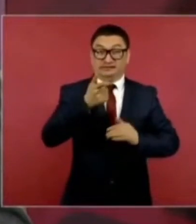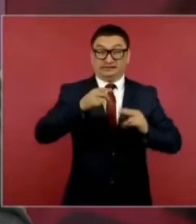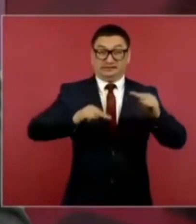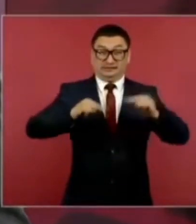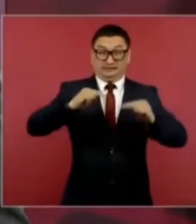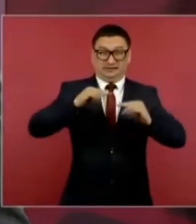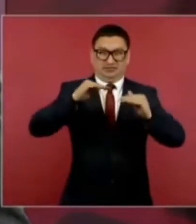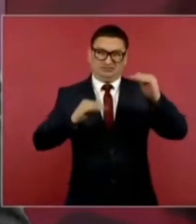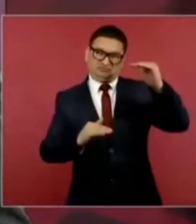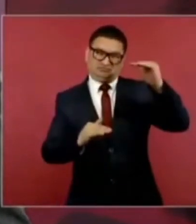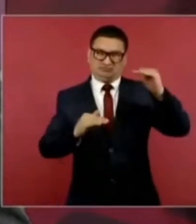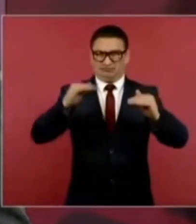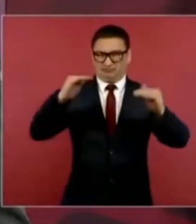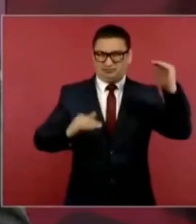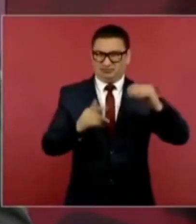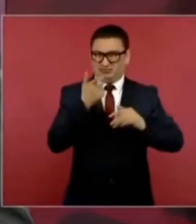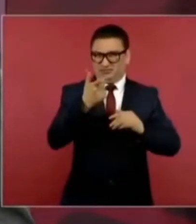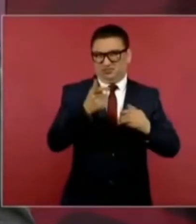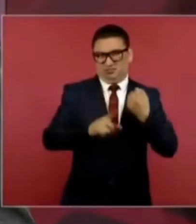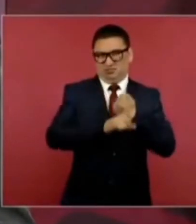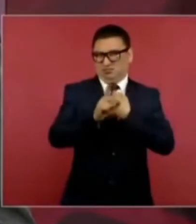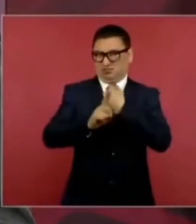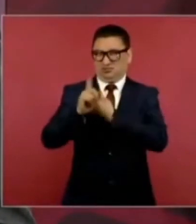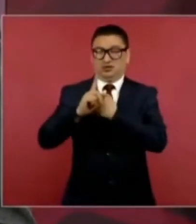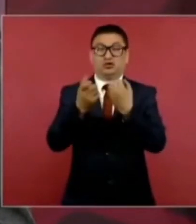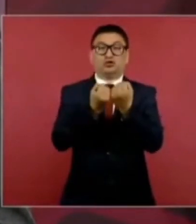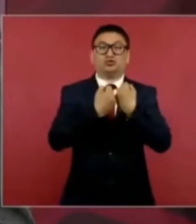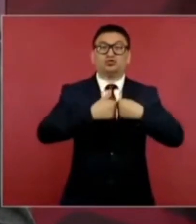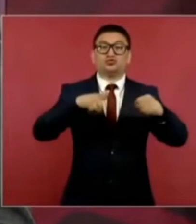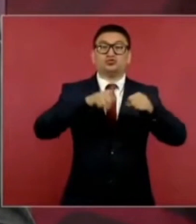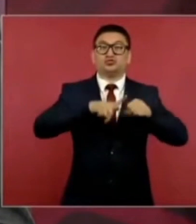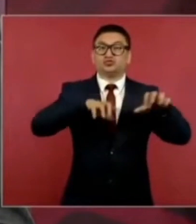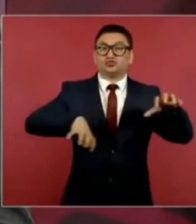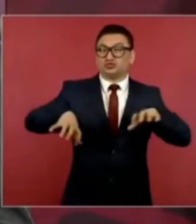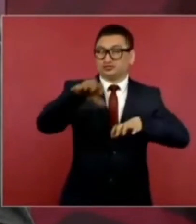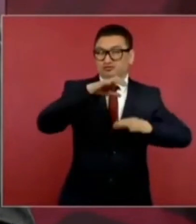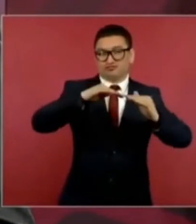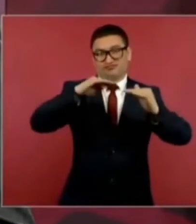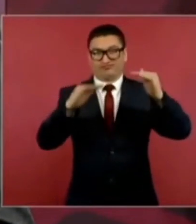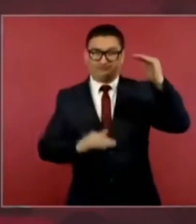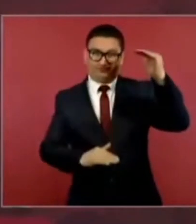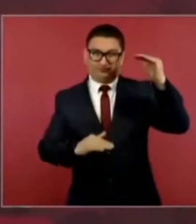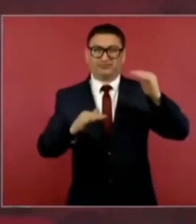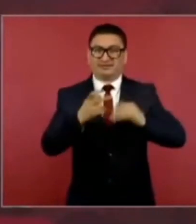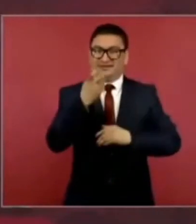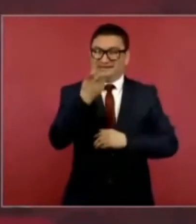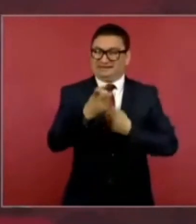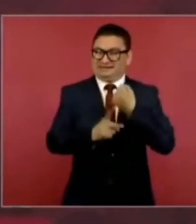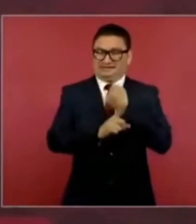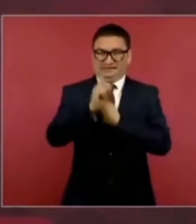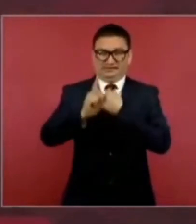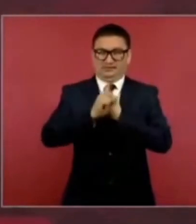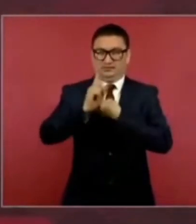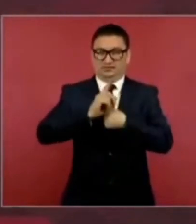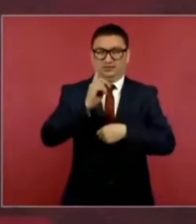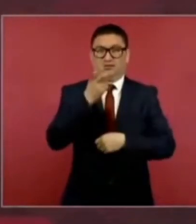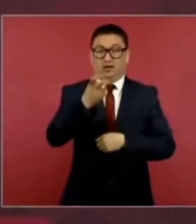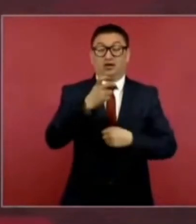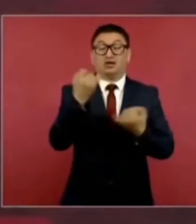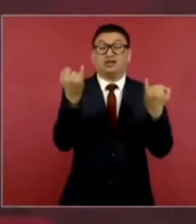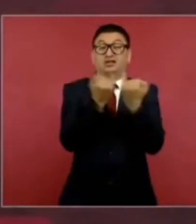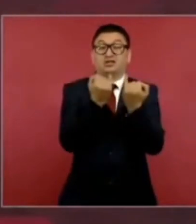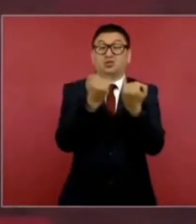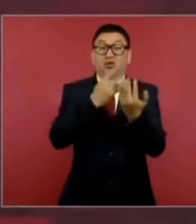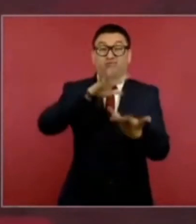de la desigualdad social, la causa principal de la violencia.